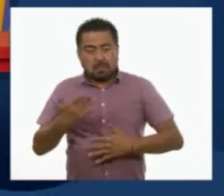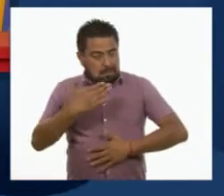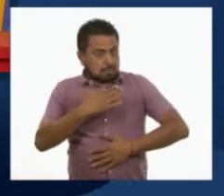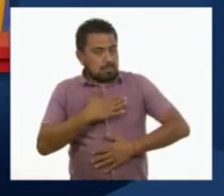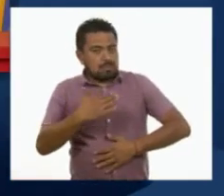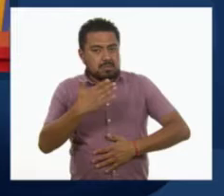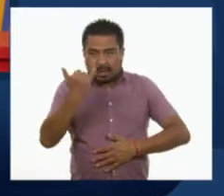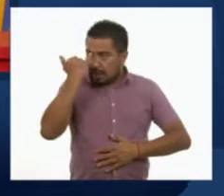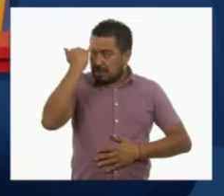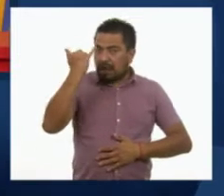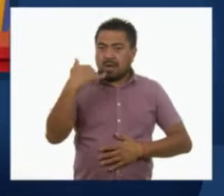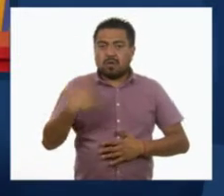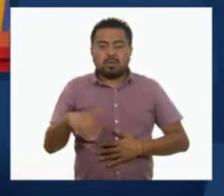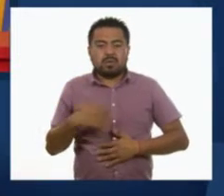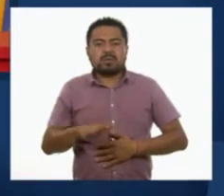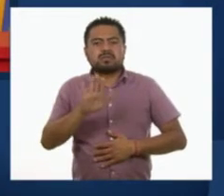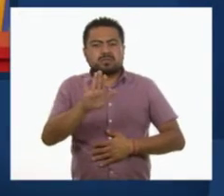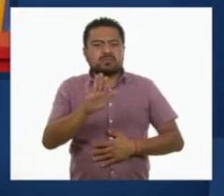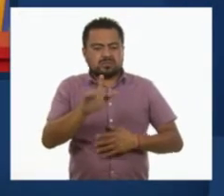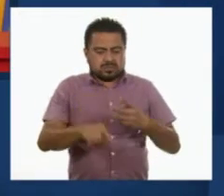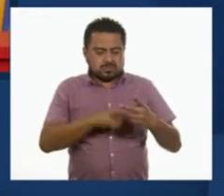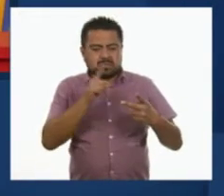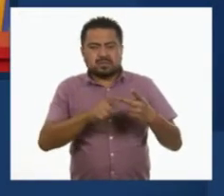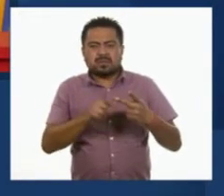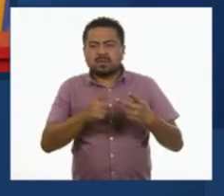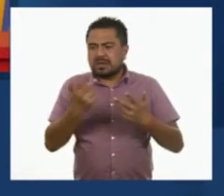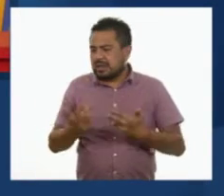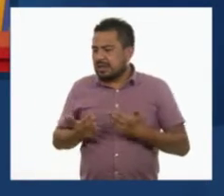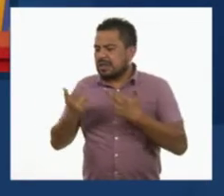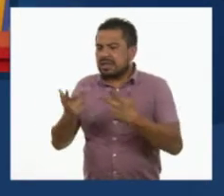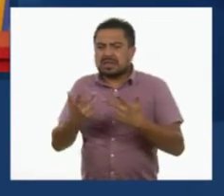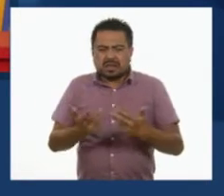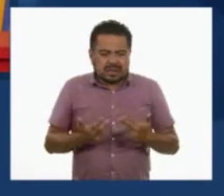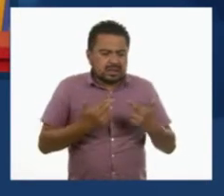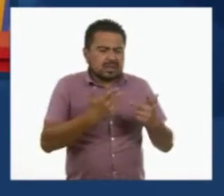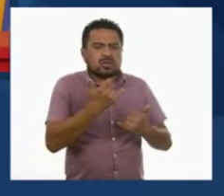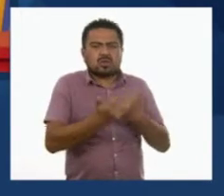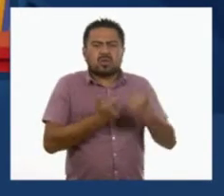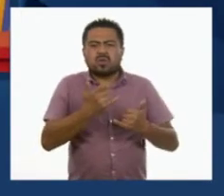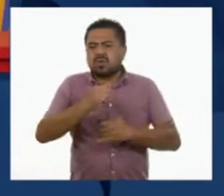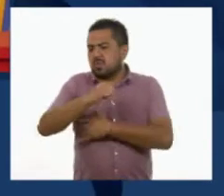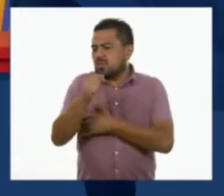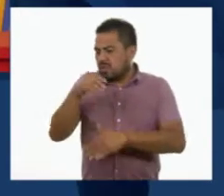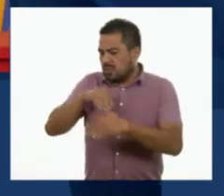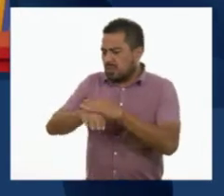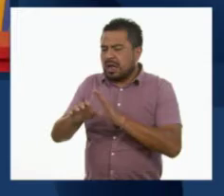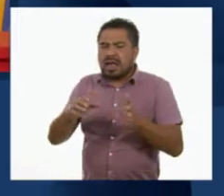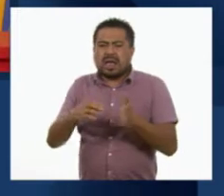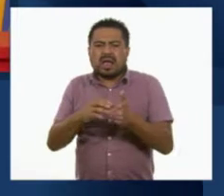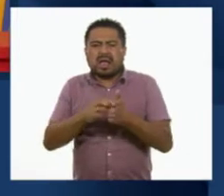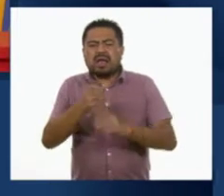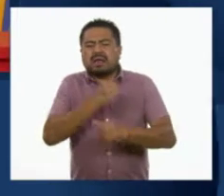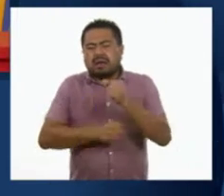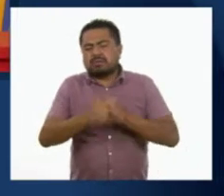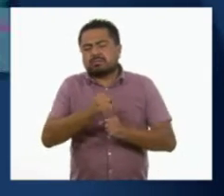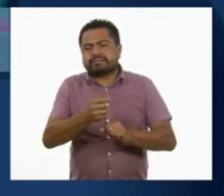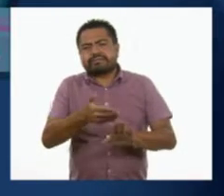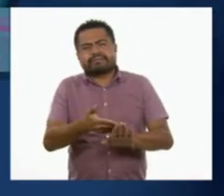idea. Escúchala dos. Regalar mis juguetes que están guardados en una caja desde hace